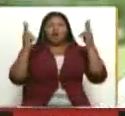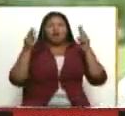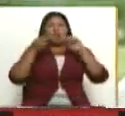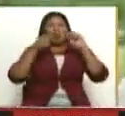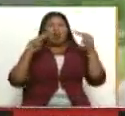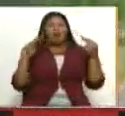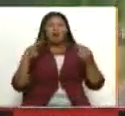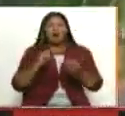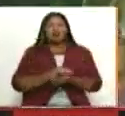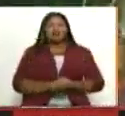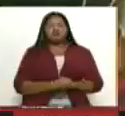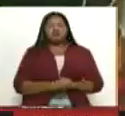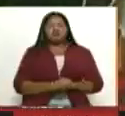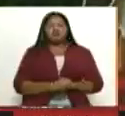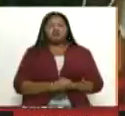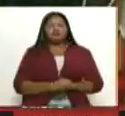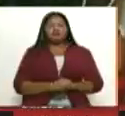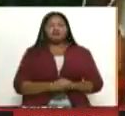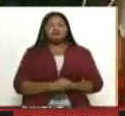Colombia!